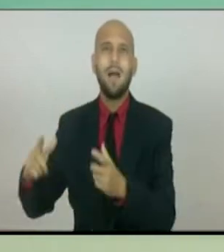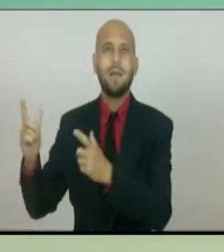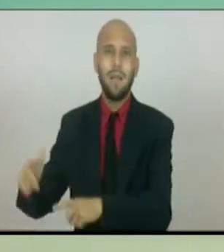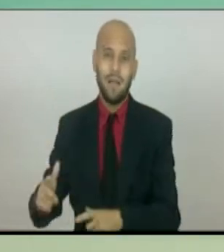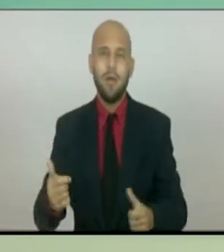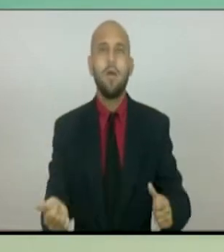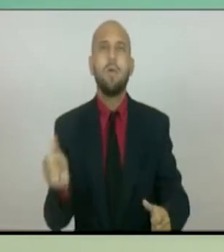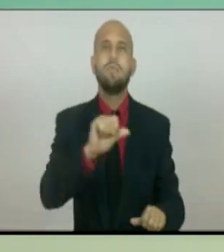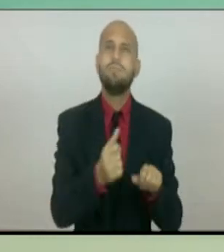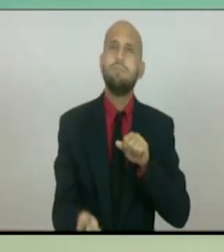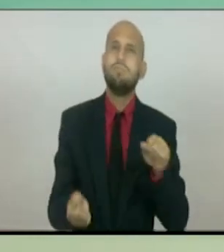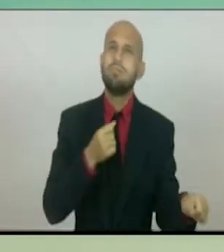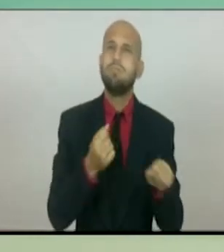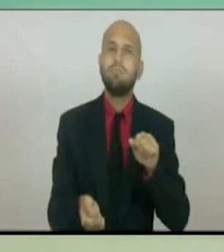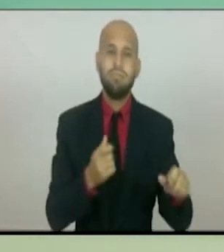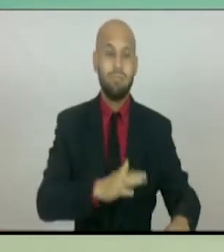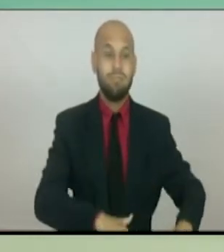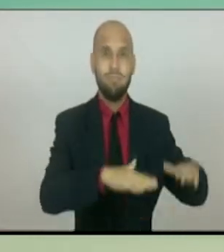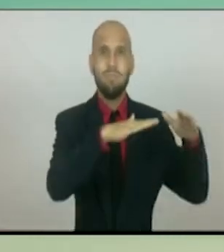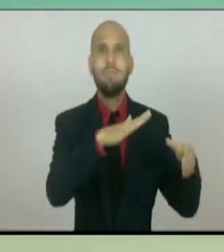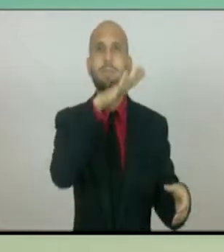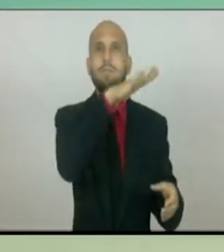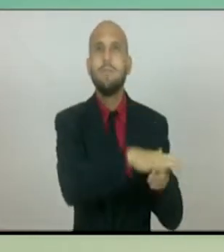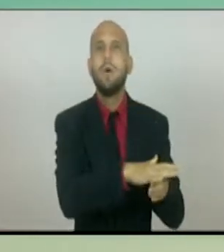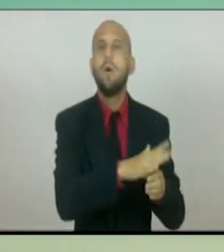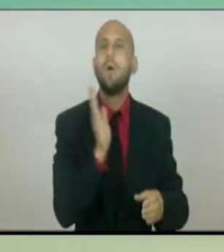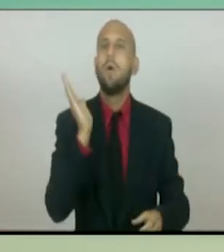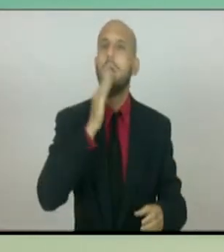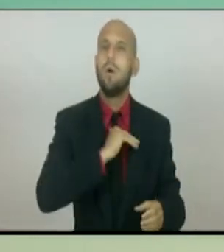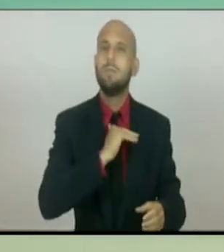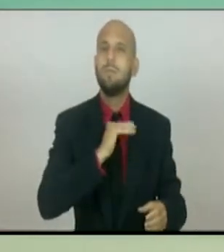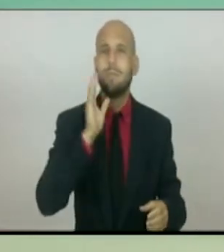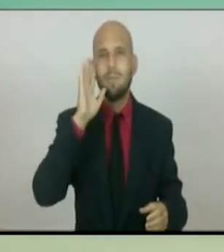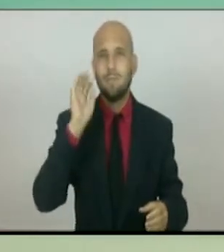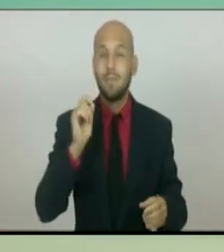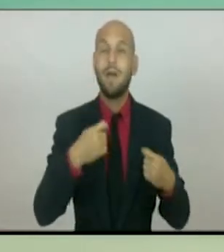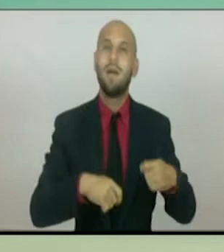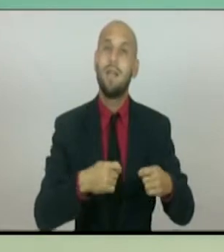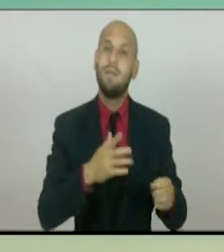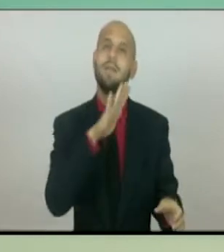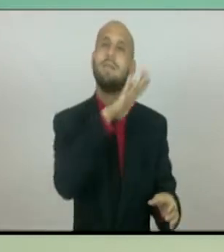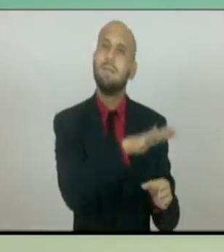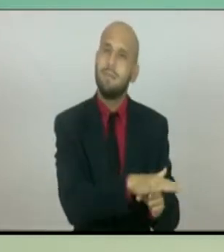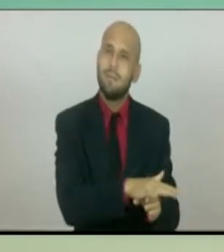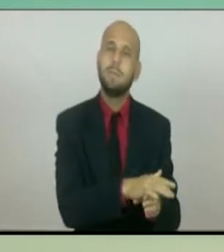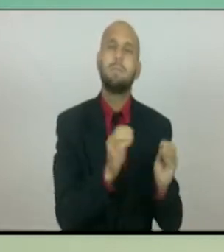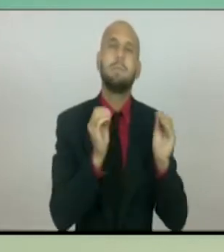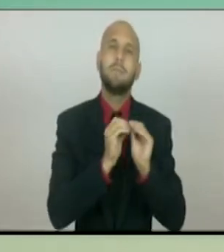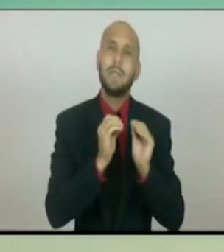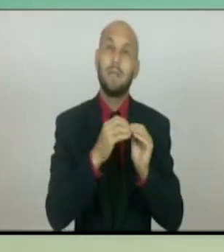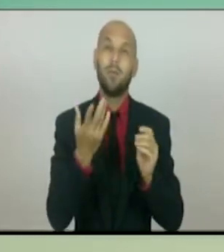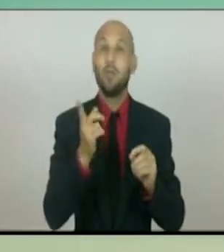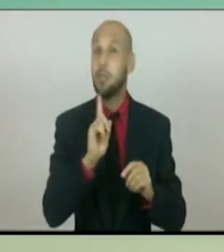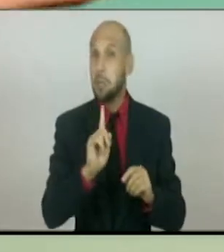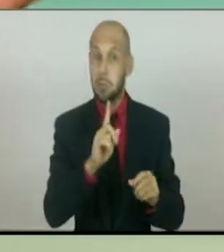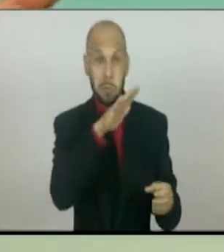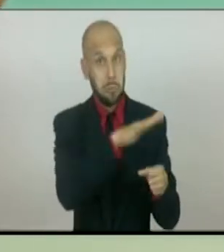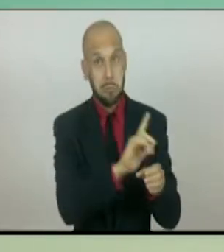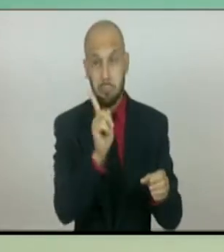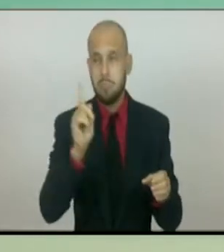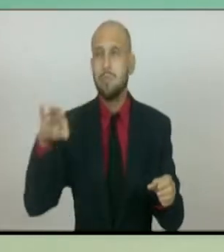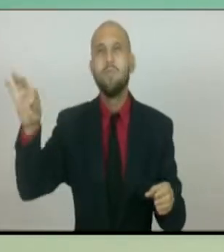horas, la necesidad de no tener los tanques y los mecanismos para tapar esos depósitos y mantenerlos de